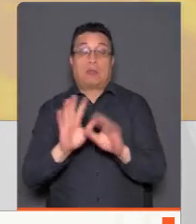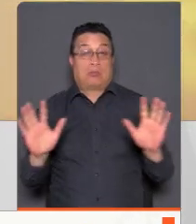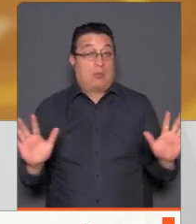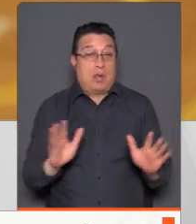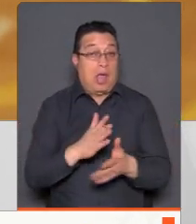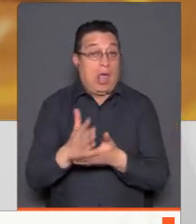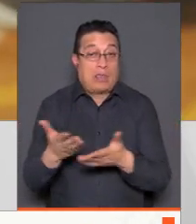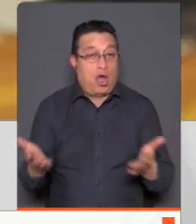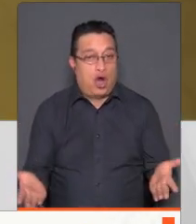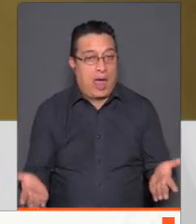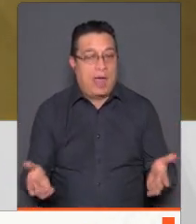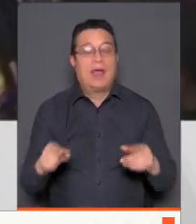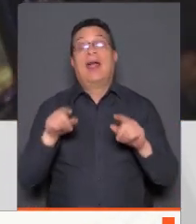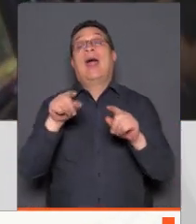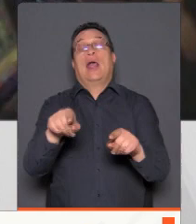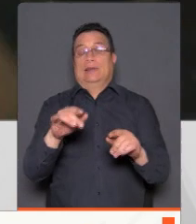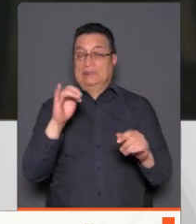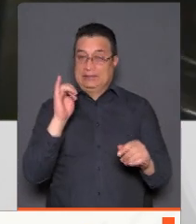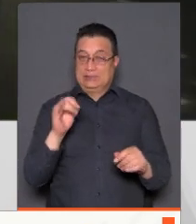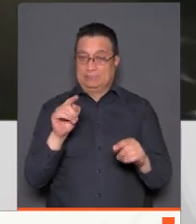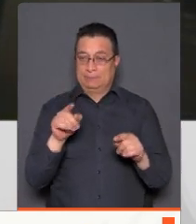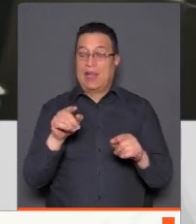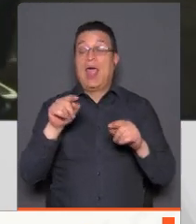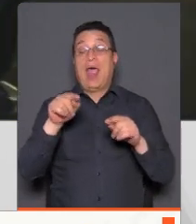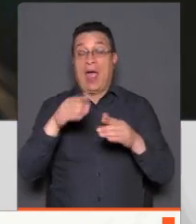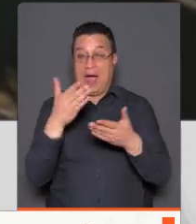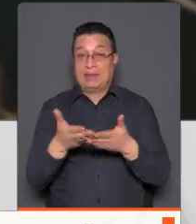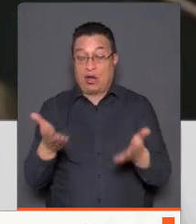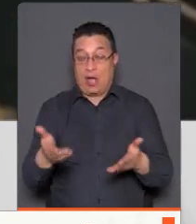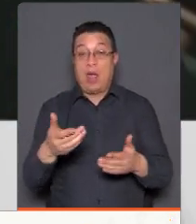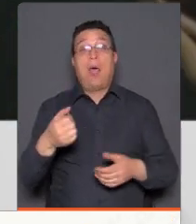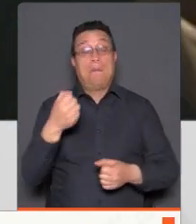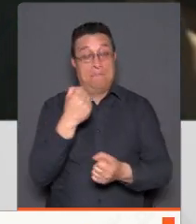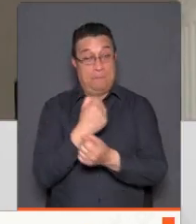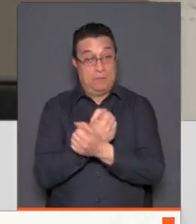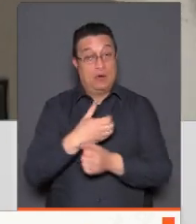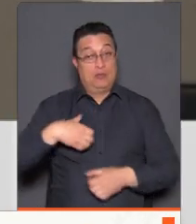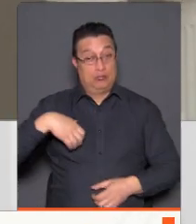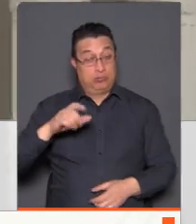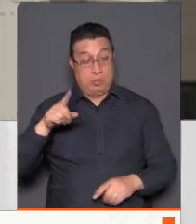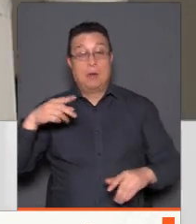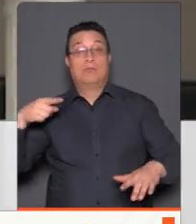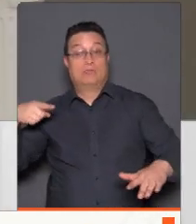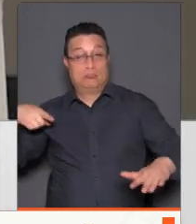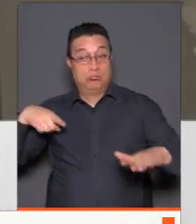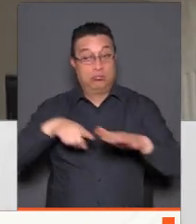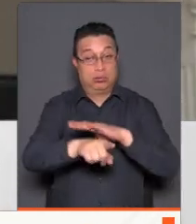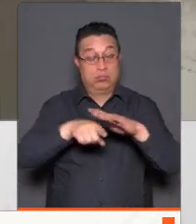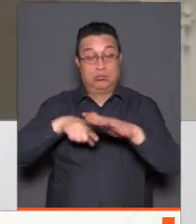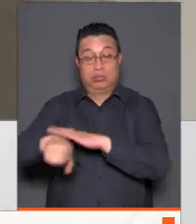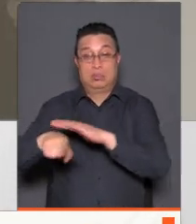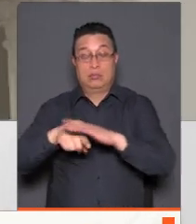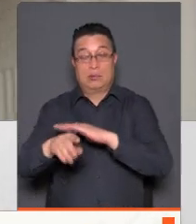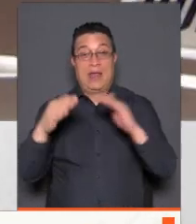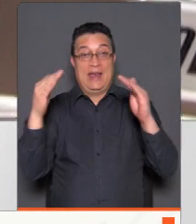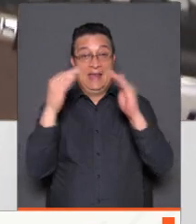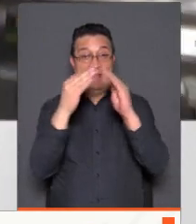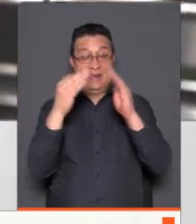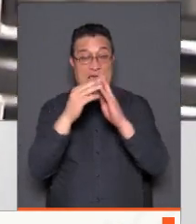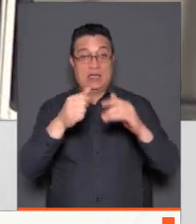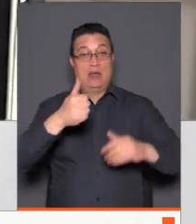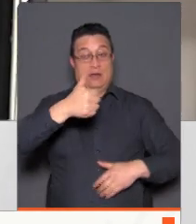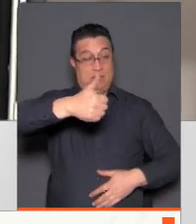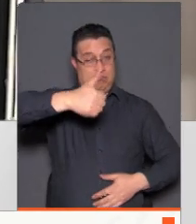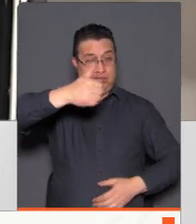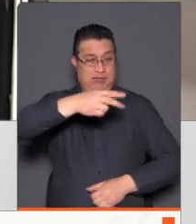que tú decías al comienzo es así. La policía allanó las casas de los tres más altos ejecutivos, de Marina del